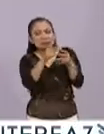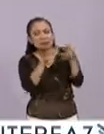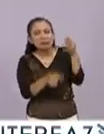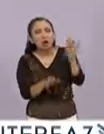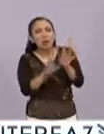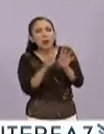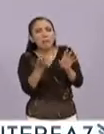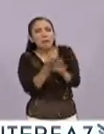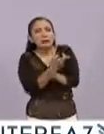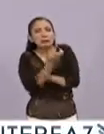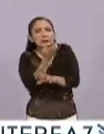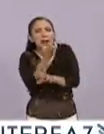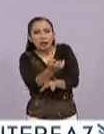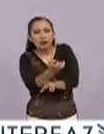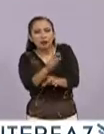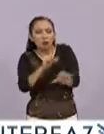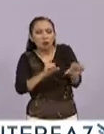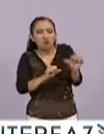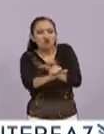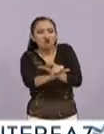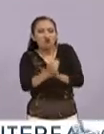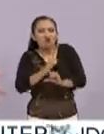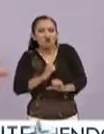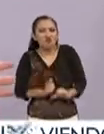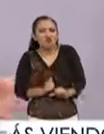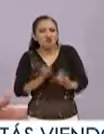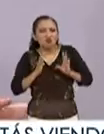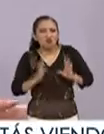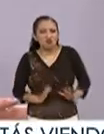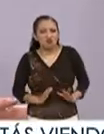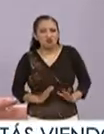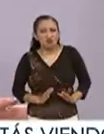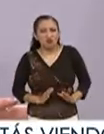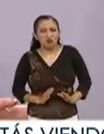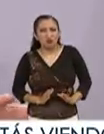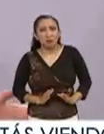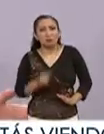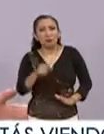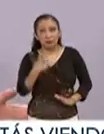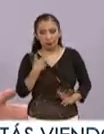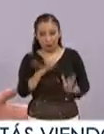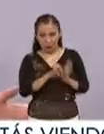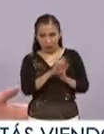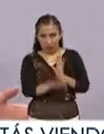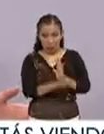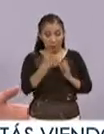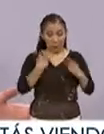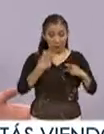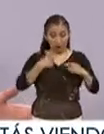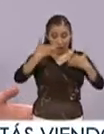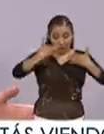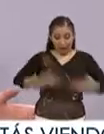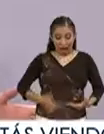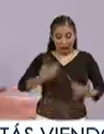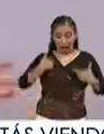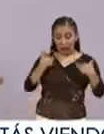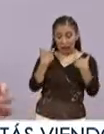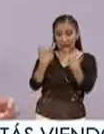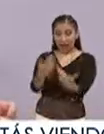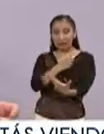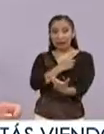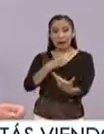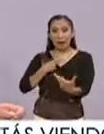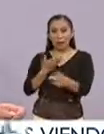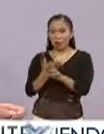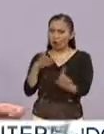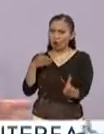cómo sucede esto del trasplante de órganos, ¿no? Para empezar, la persona que dona tiene que estar en un estado